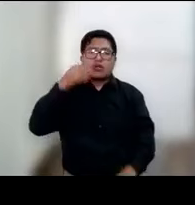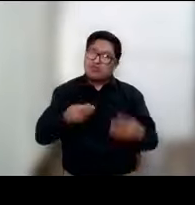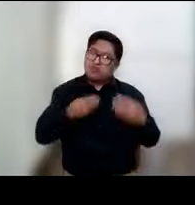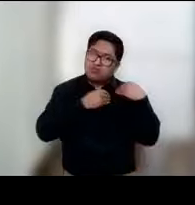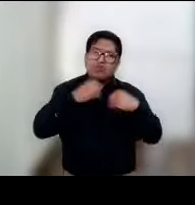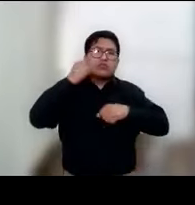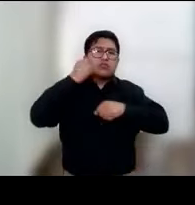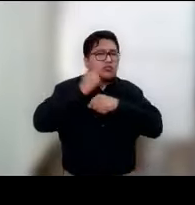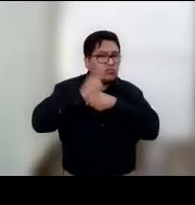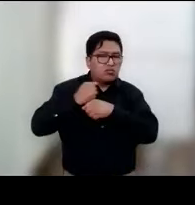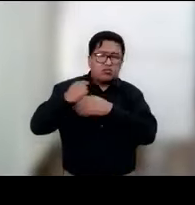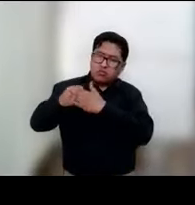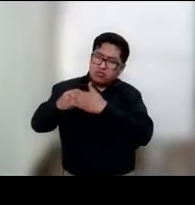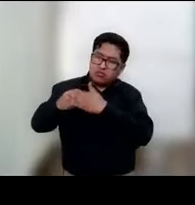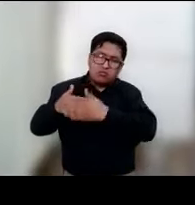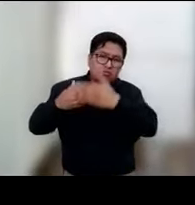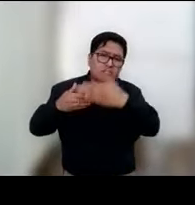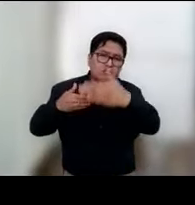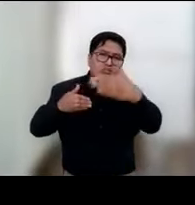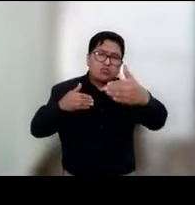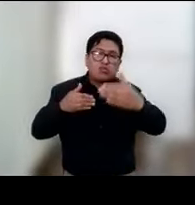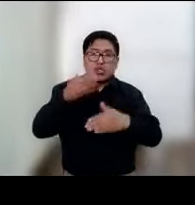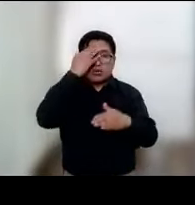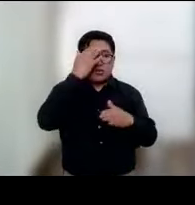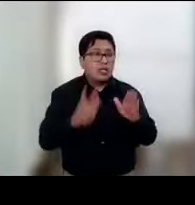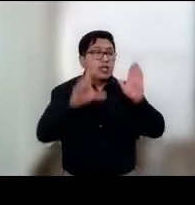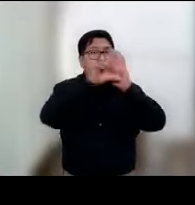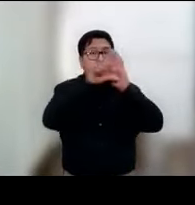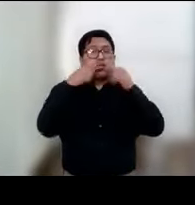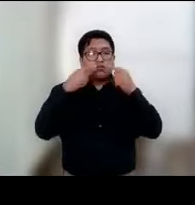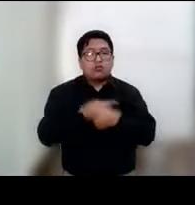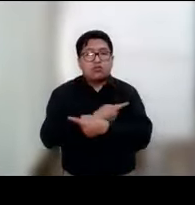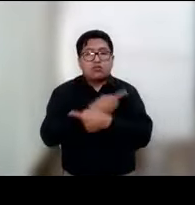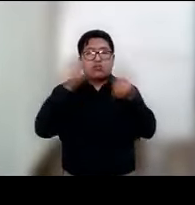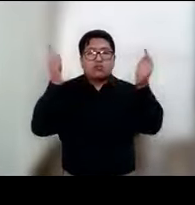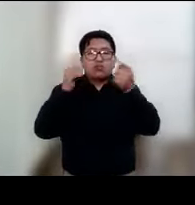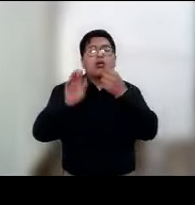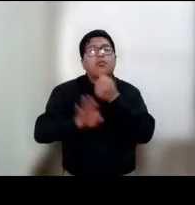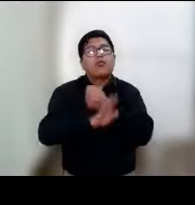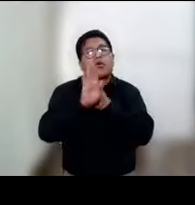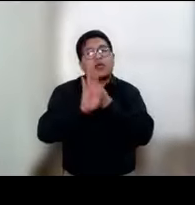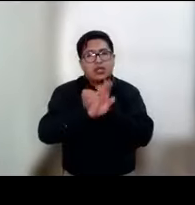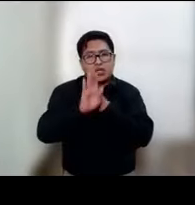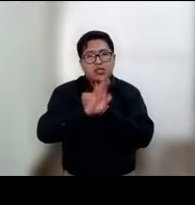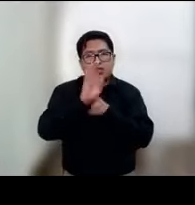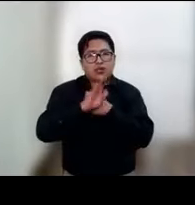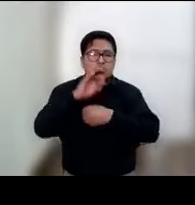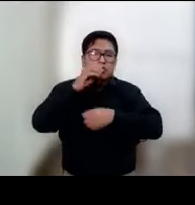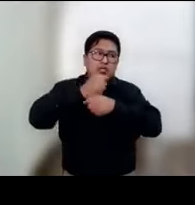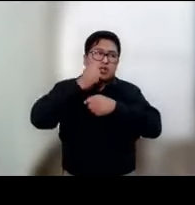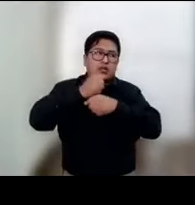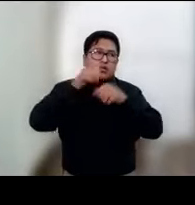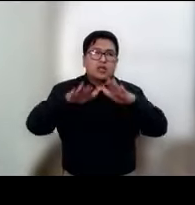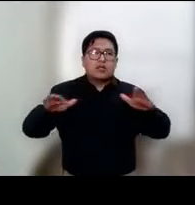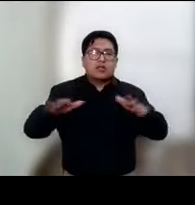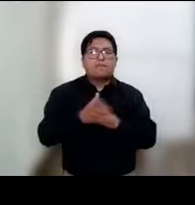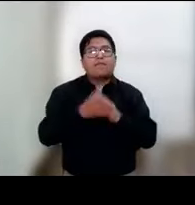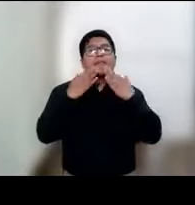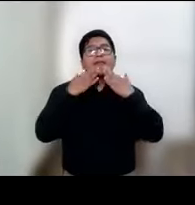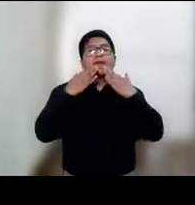estado haciendo desde desde la aprobación del código niño a niño es brindar protecciones en el trabajo a los niños muchas